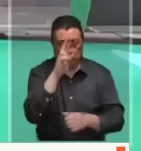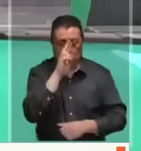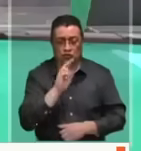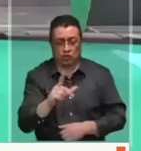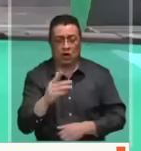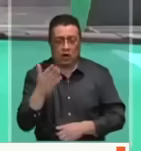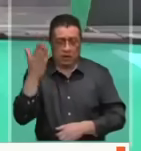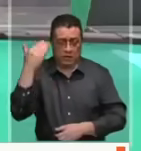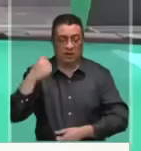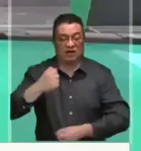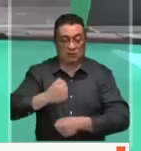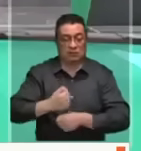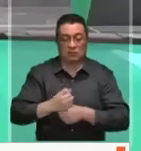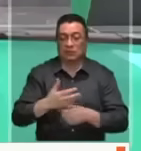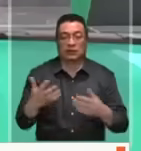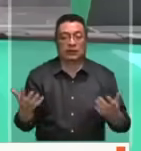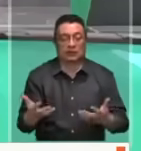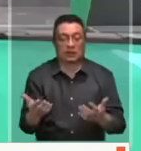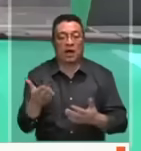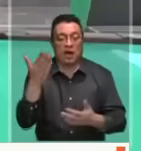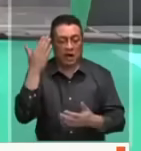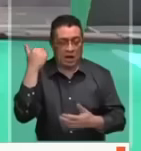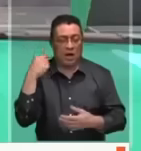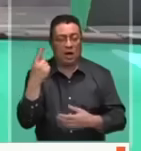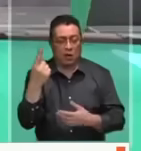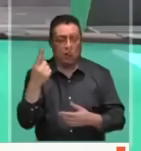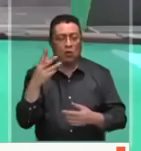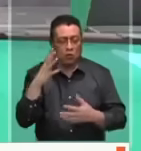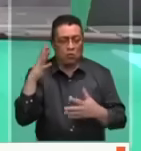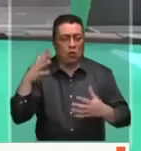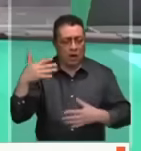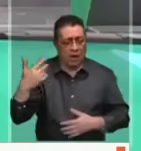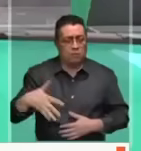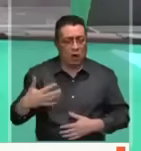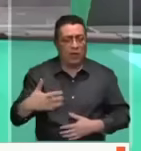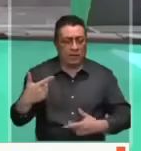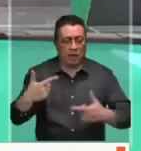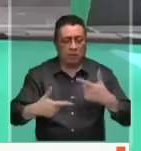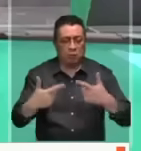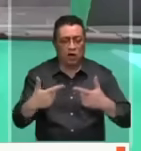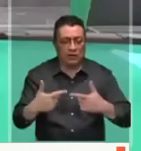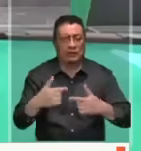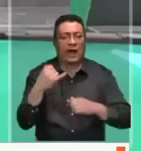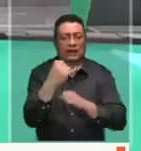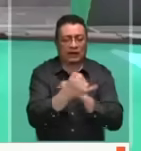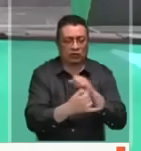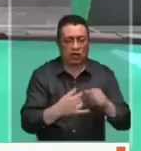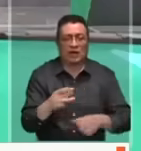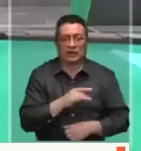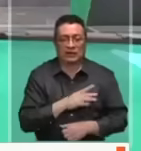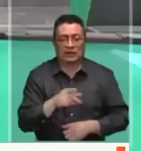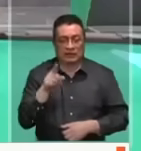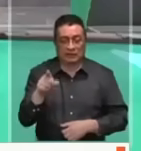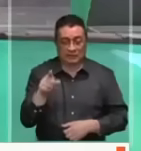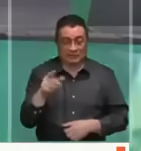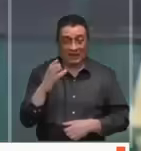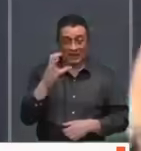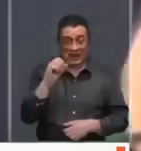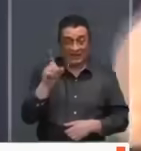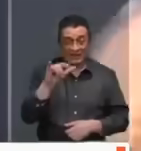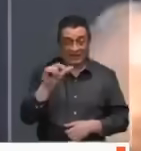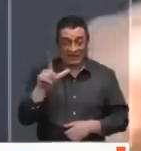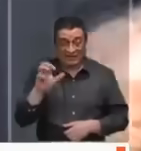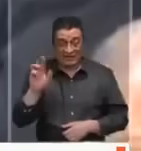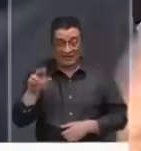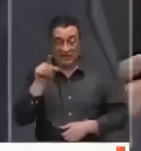un instante en un episodio que fue muy importante para la política exterior de Chile. Sí, pues. Porque Alberto Van Claveren era, hay